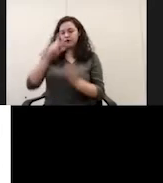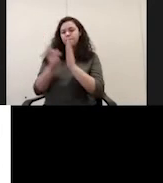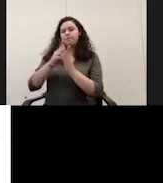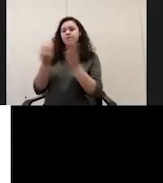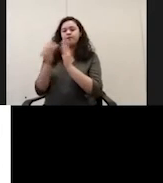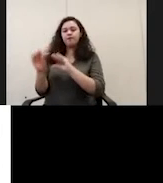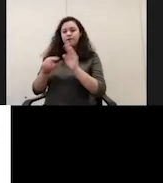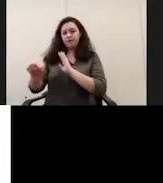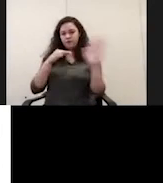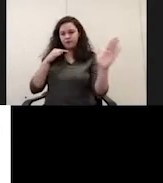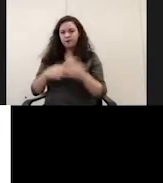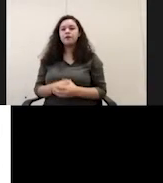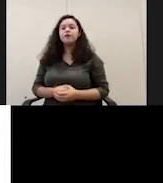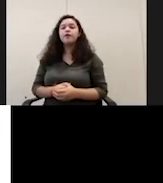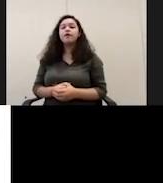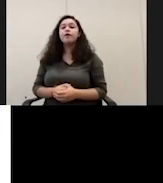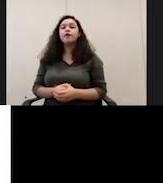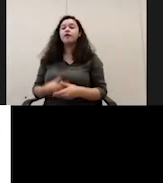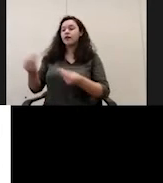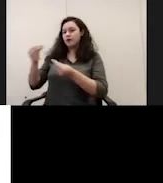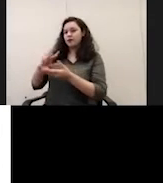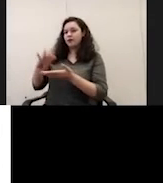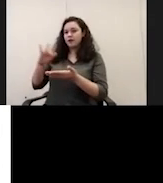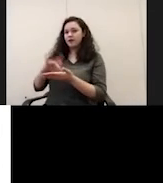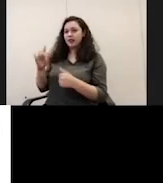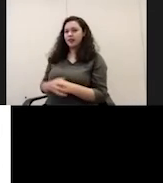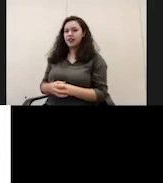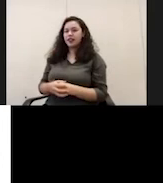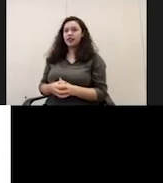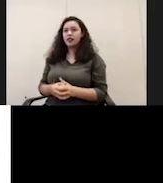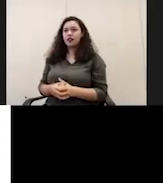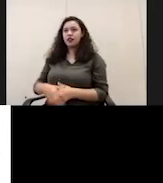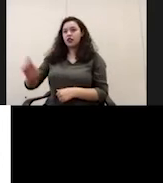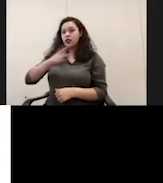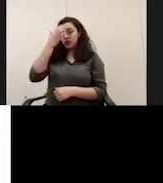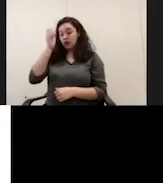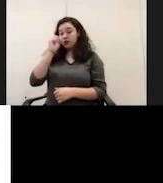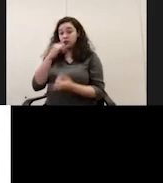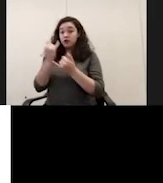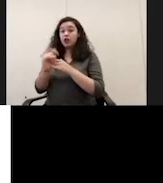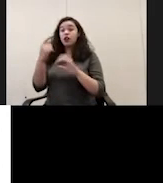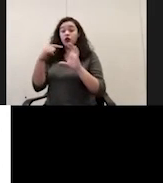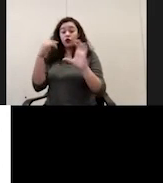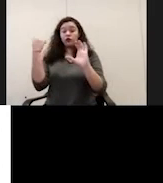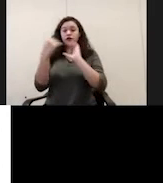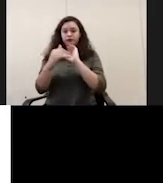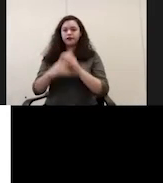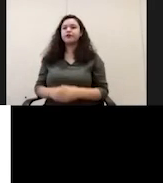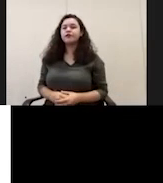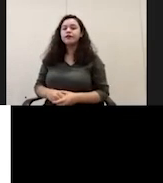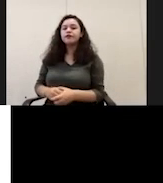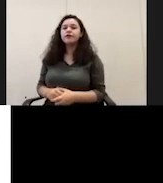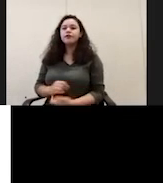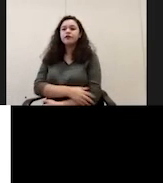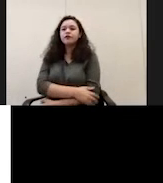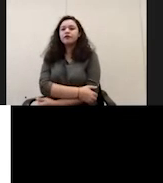Capacitación. Muchísimas gracias. Este reconocimiento también se lo vamos a hacer llegar por correo electrónico.